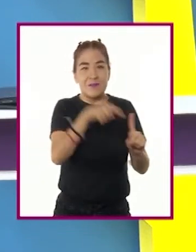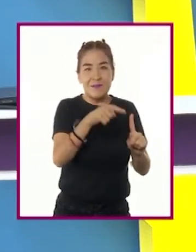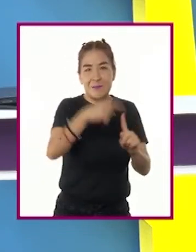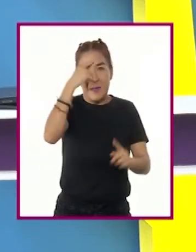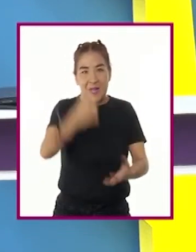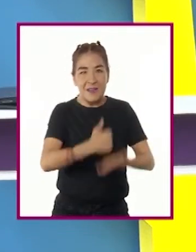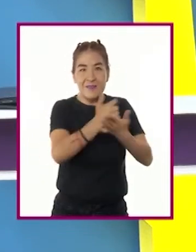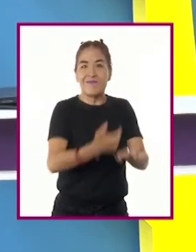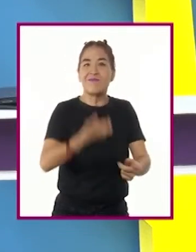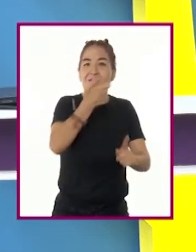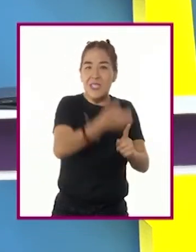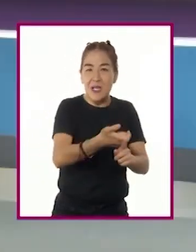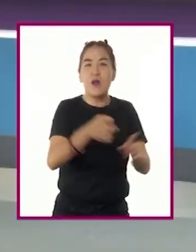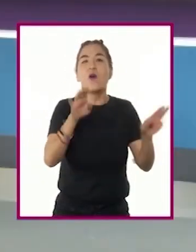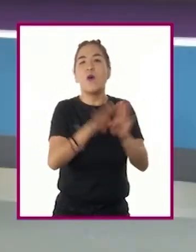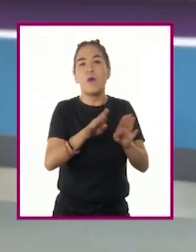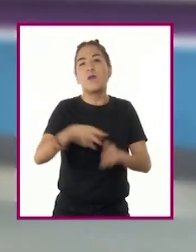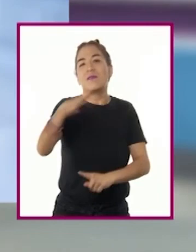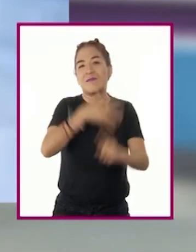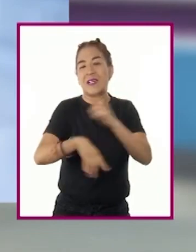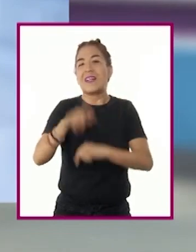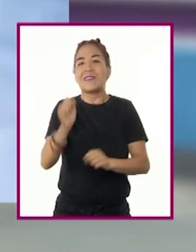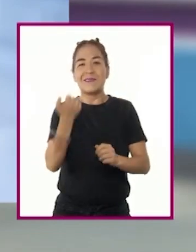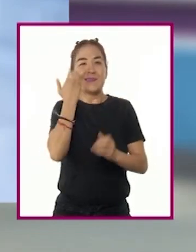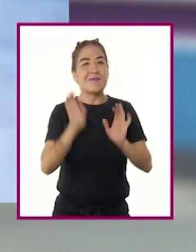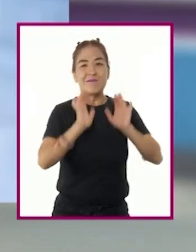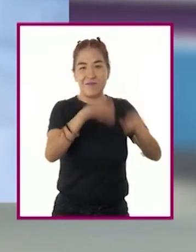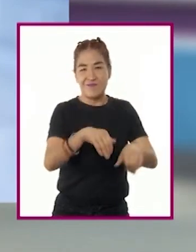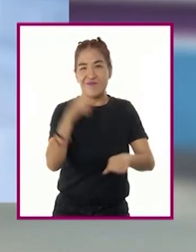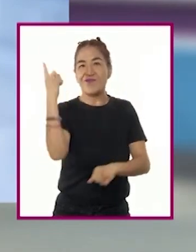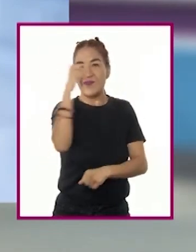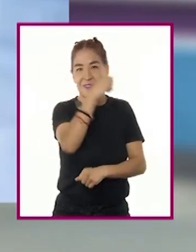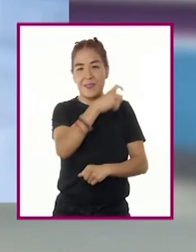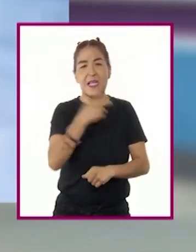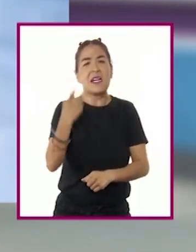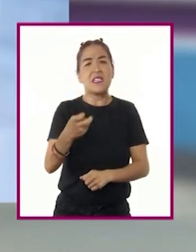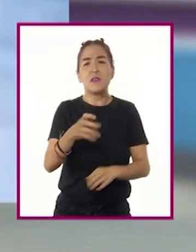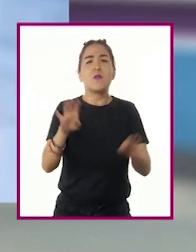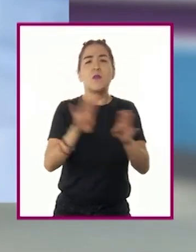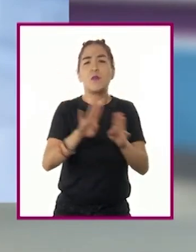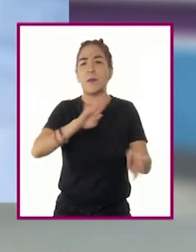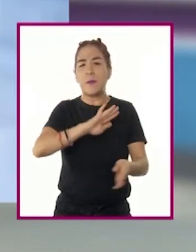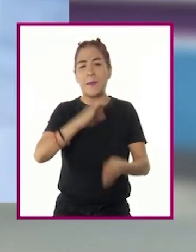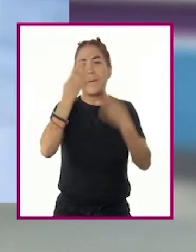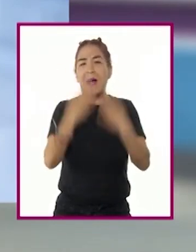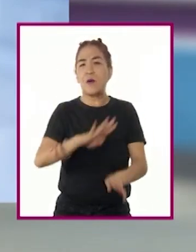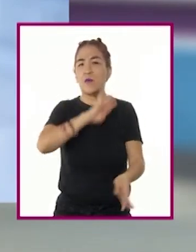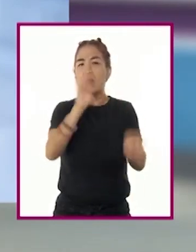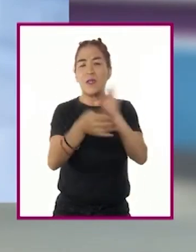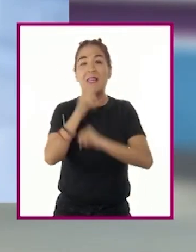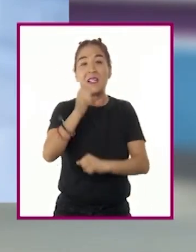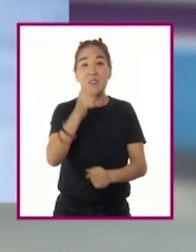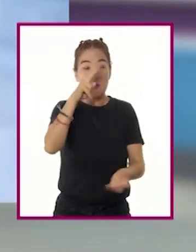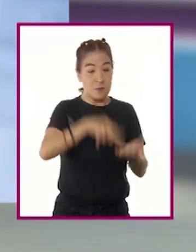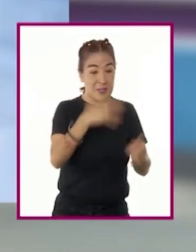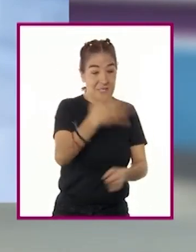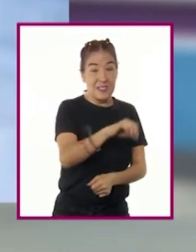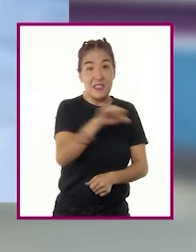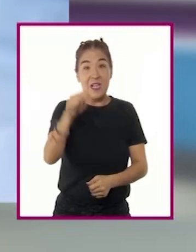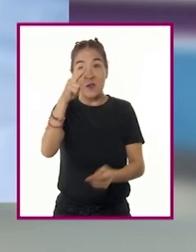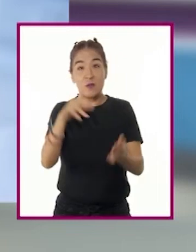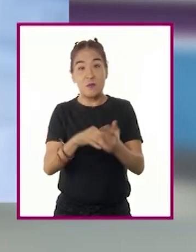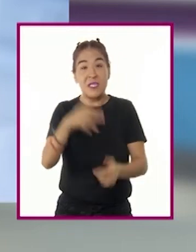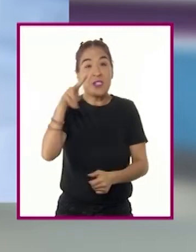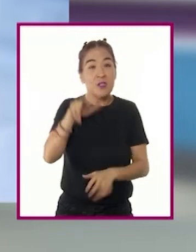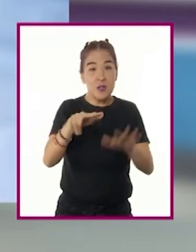desigualdad de acceso. Según datos del Banco Mundial, en el periodo 2010 a 2018, la inversión